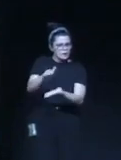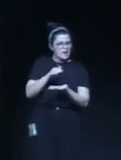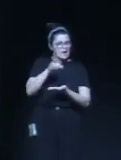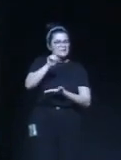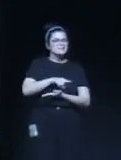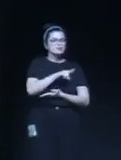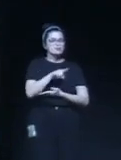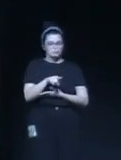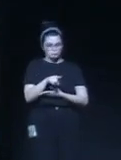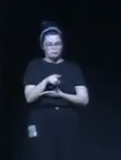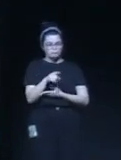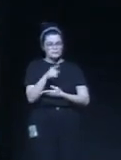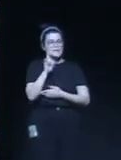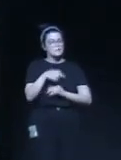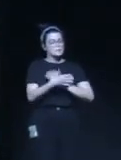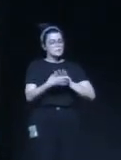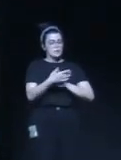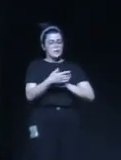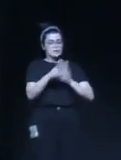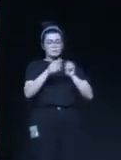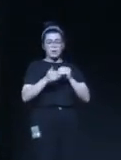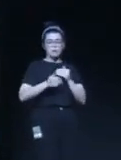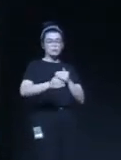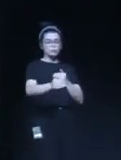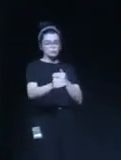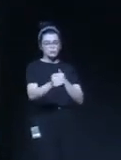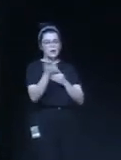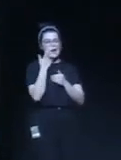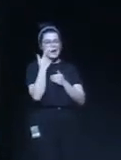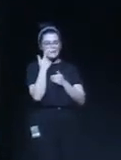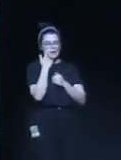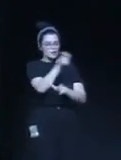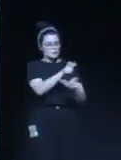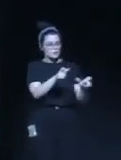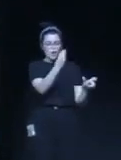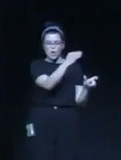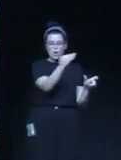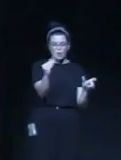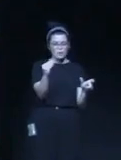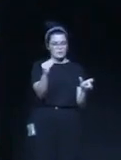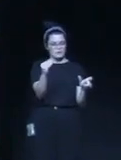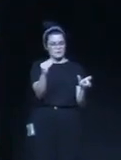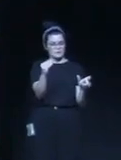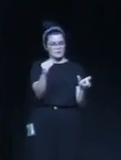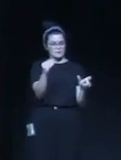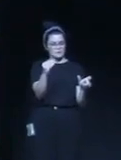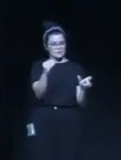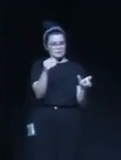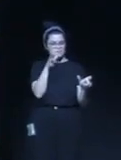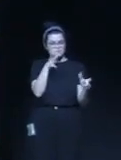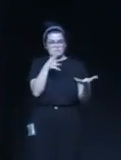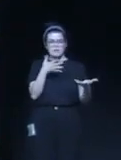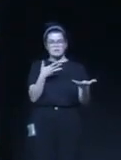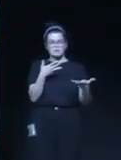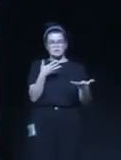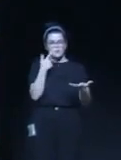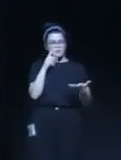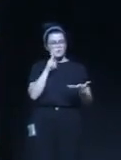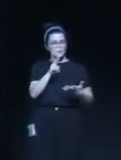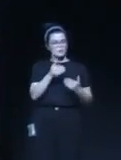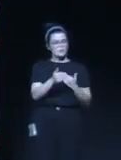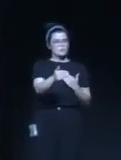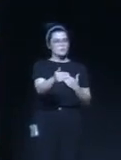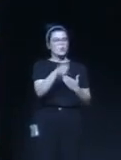Y también vamos a hablar de futuro, de los más jóvenes, de cuál es la implicación y de cómo ven todo esto y cómo miran también